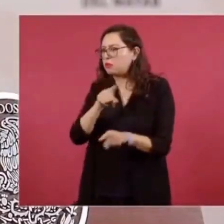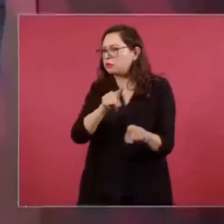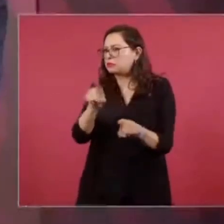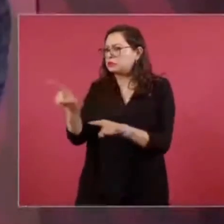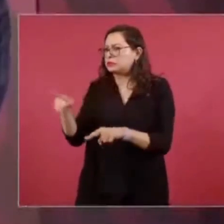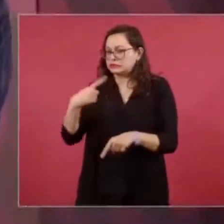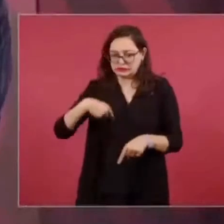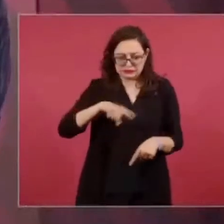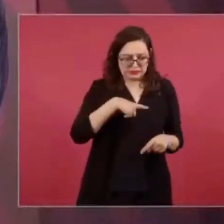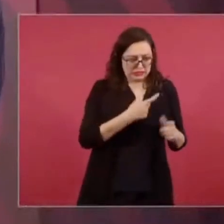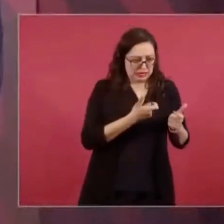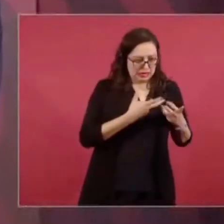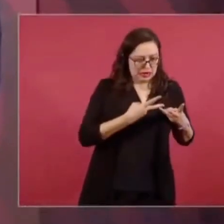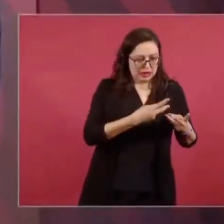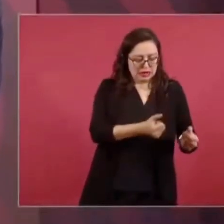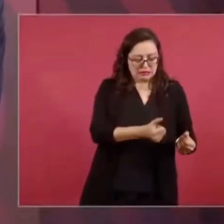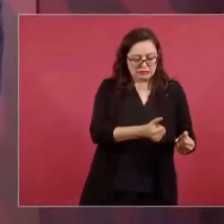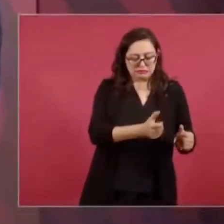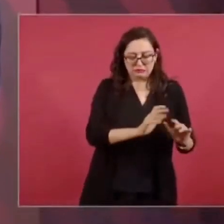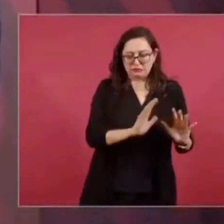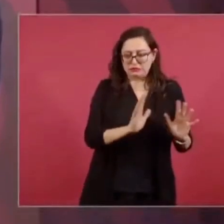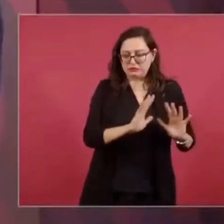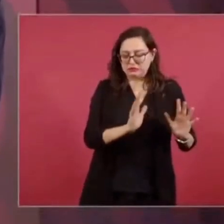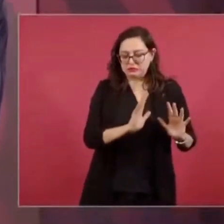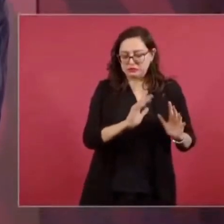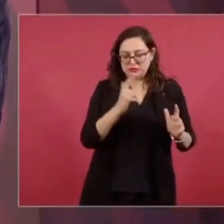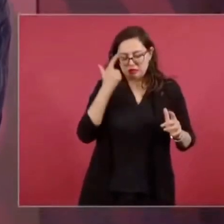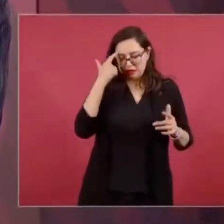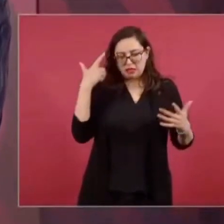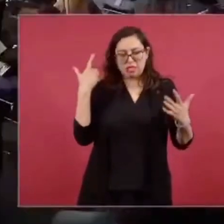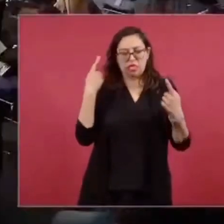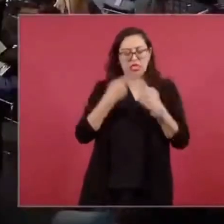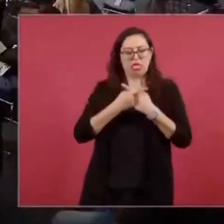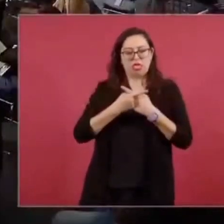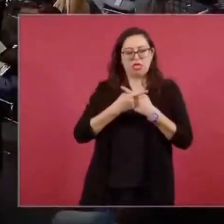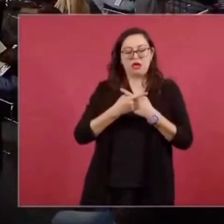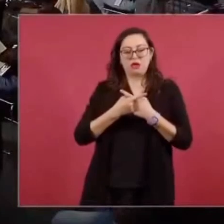a destinar recursos en favor de los pobres.